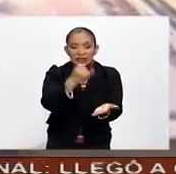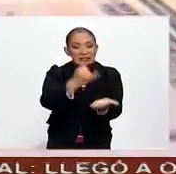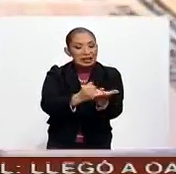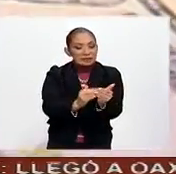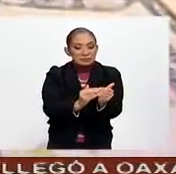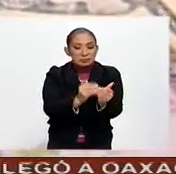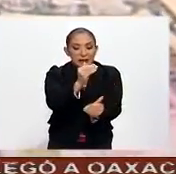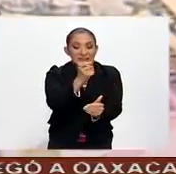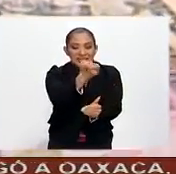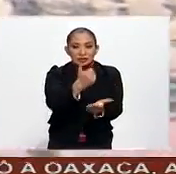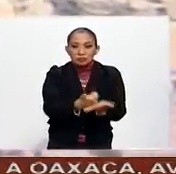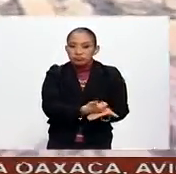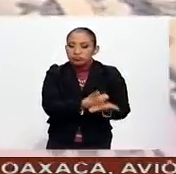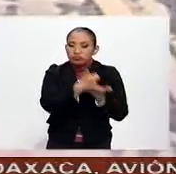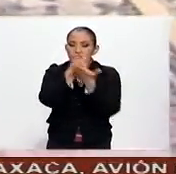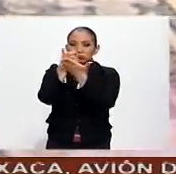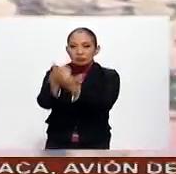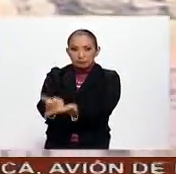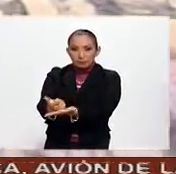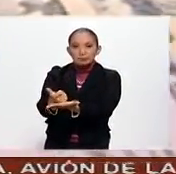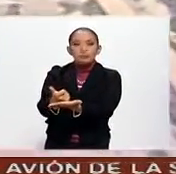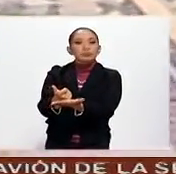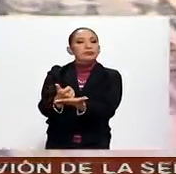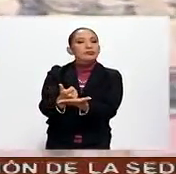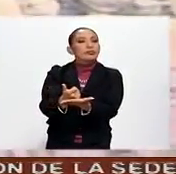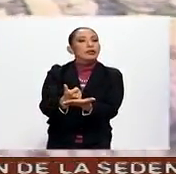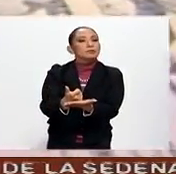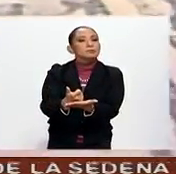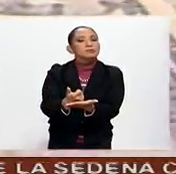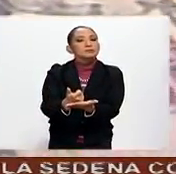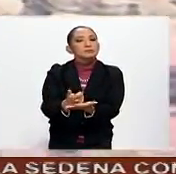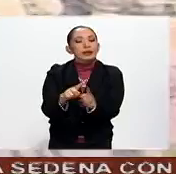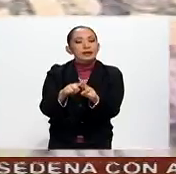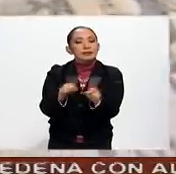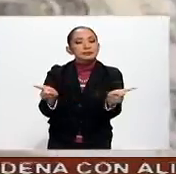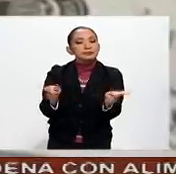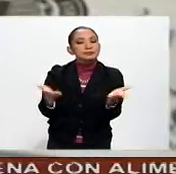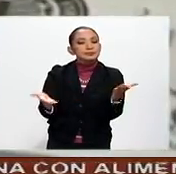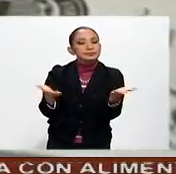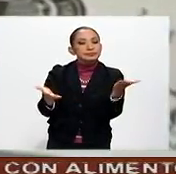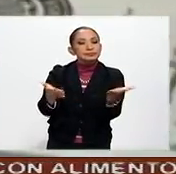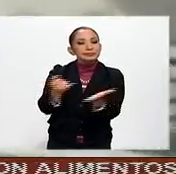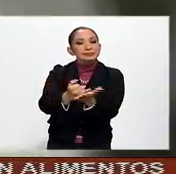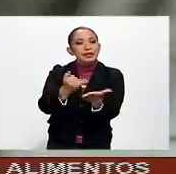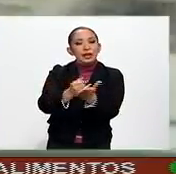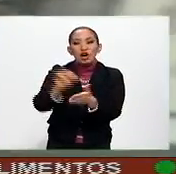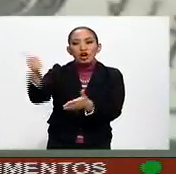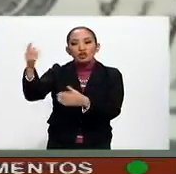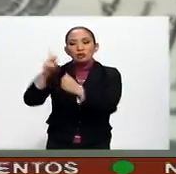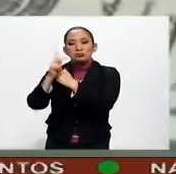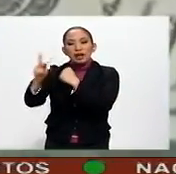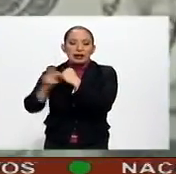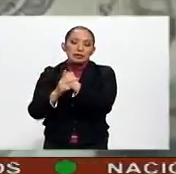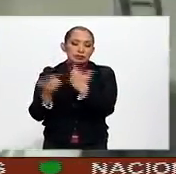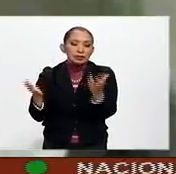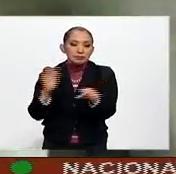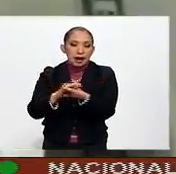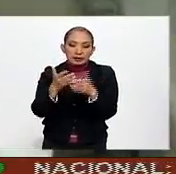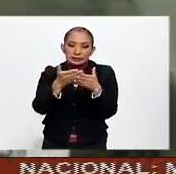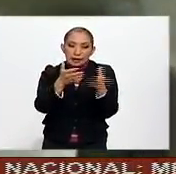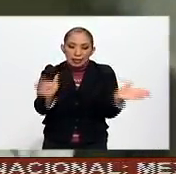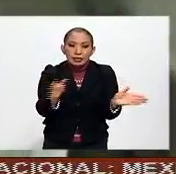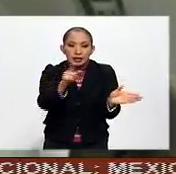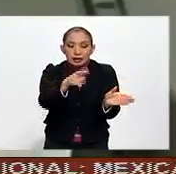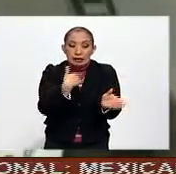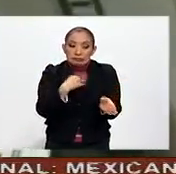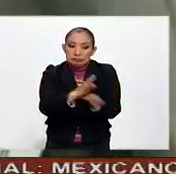interés y con esto lo que va a hacer es que, obviamente, el diferencial de tasas de interés con otros países pues va a ser más amplio y le